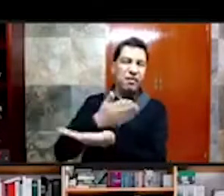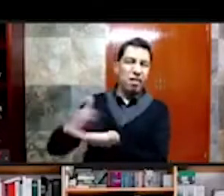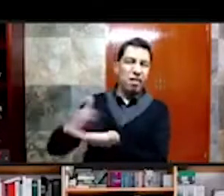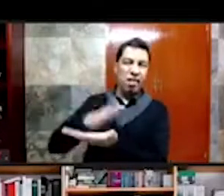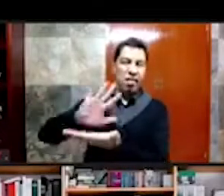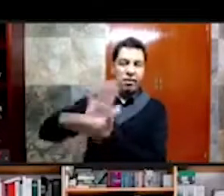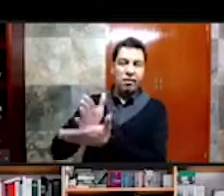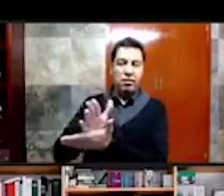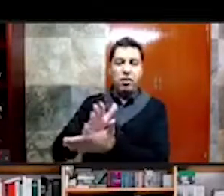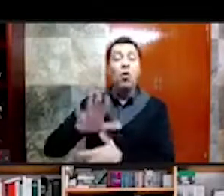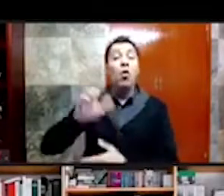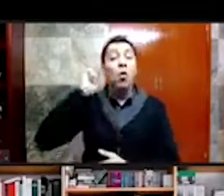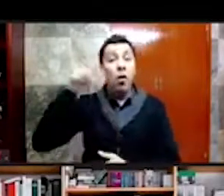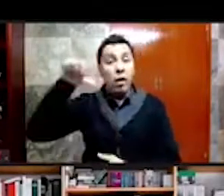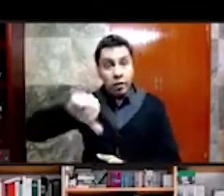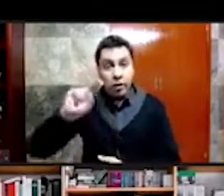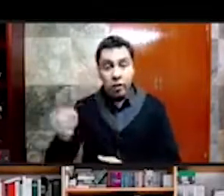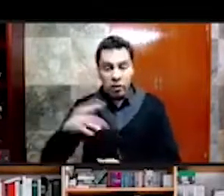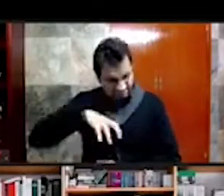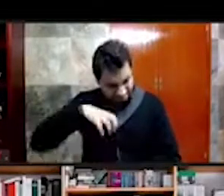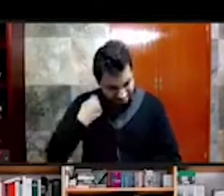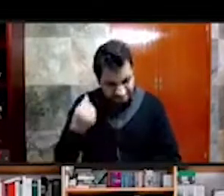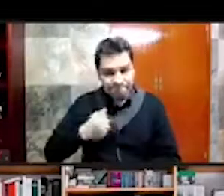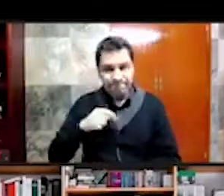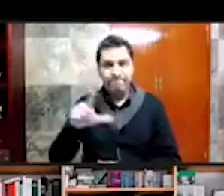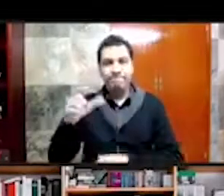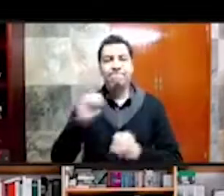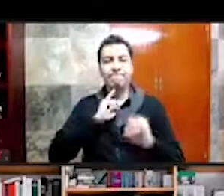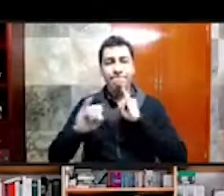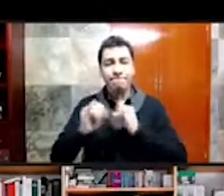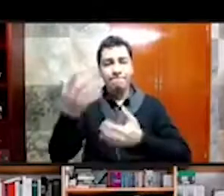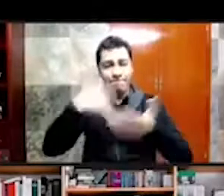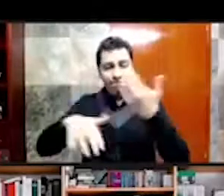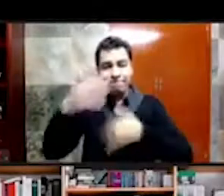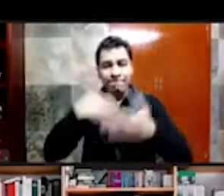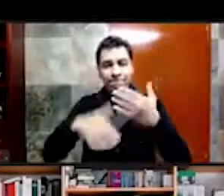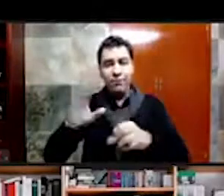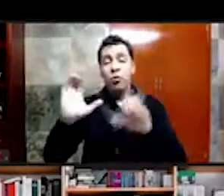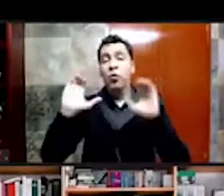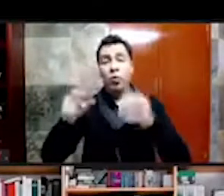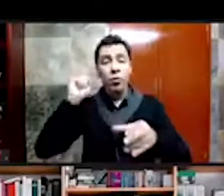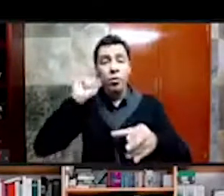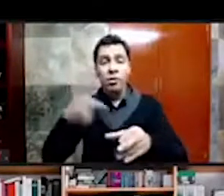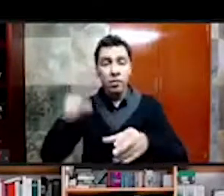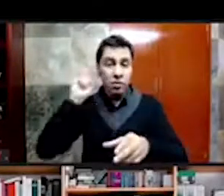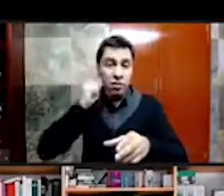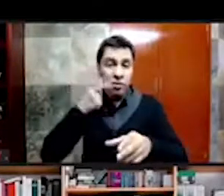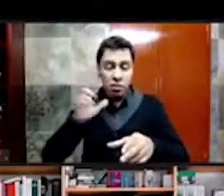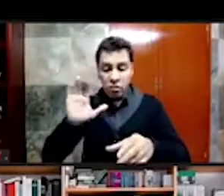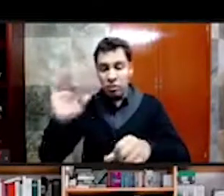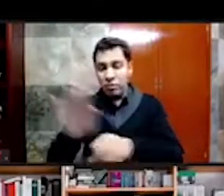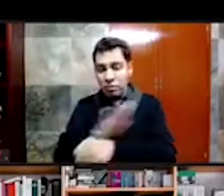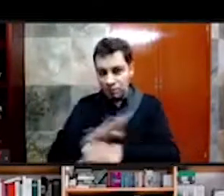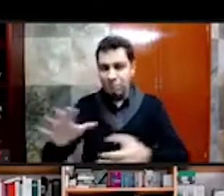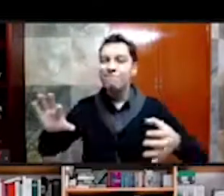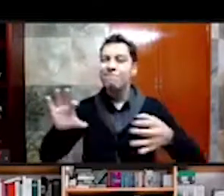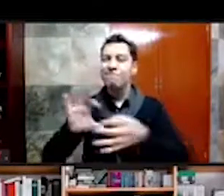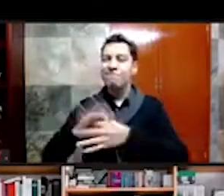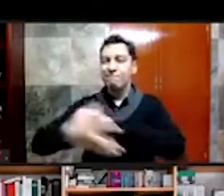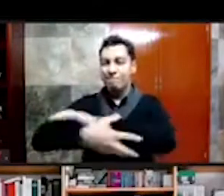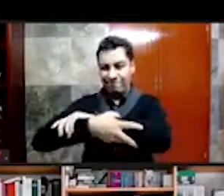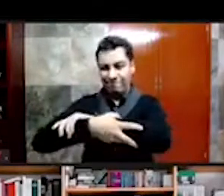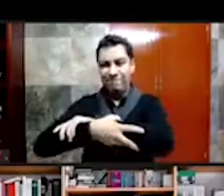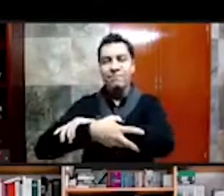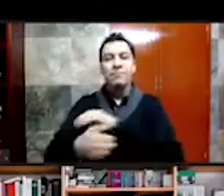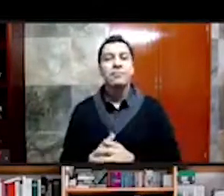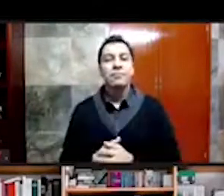este esfuerzo haya contribuido a mejorar nuestra relación con ustedes. Y